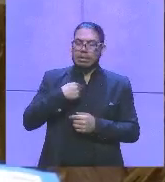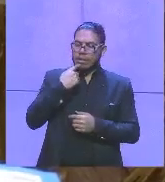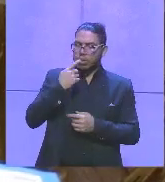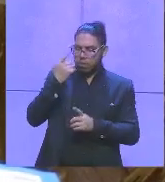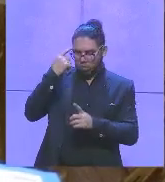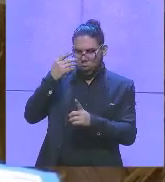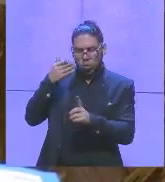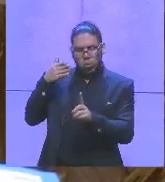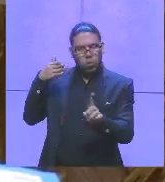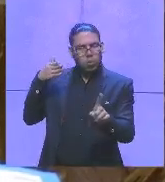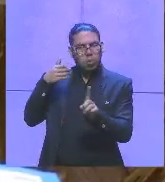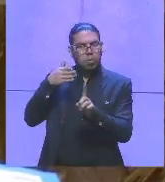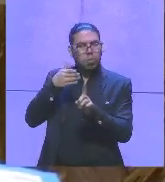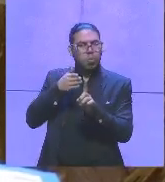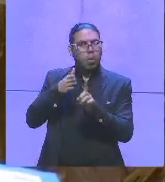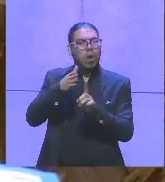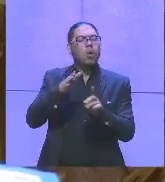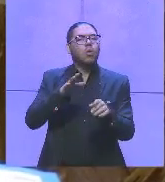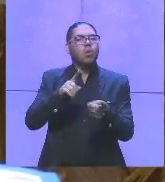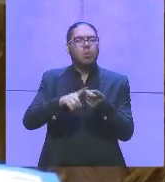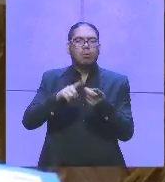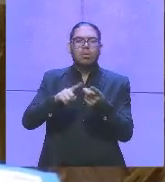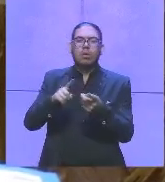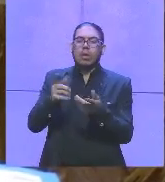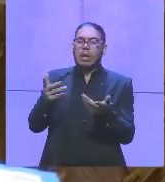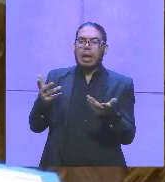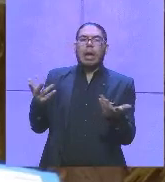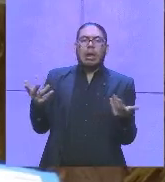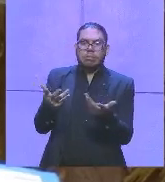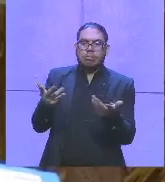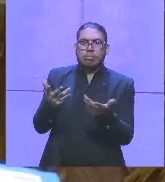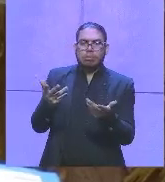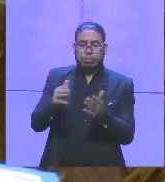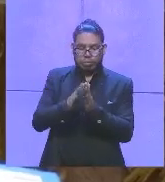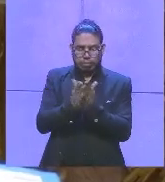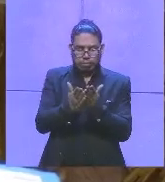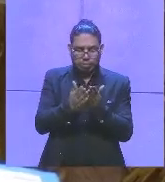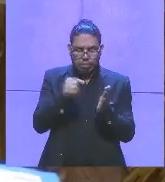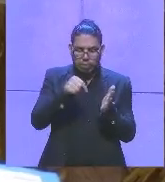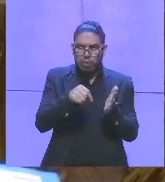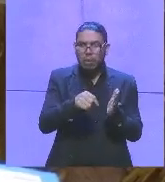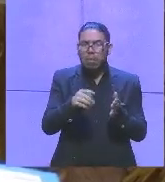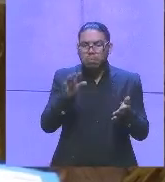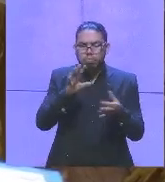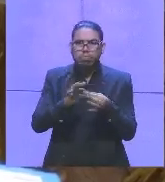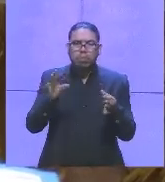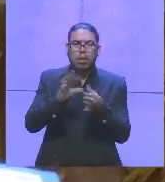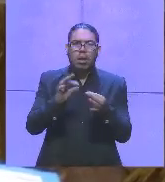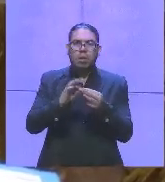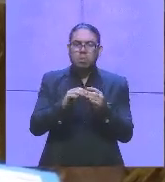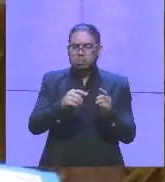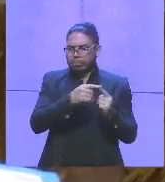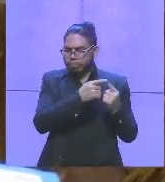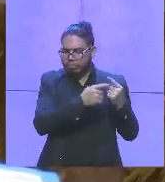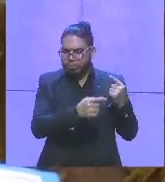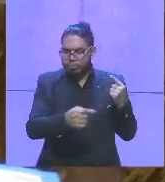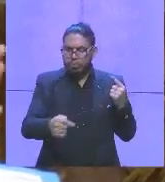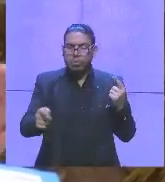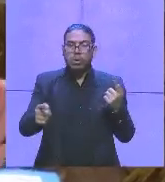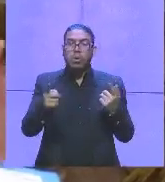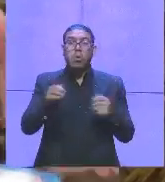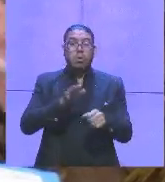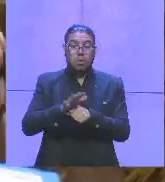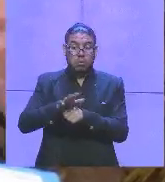ruta respecto a todo el recorrido que se hace en la obra y sirve como un epicentro del cual los